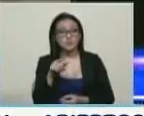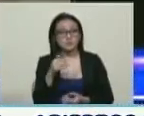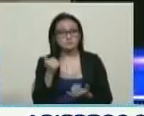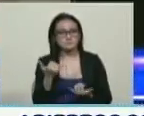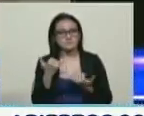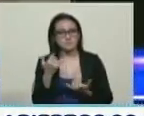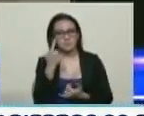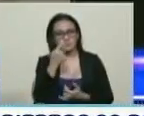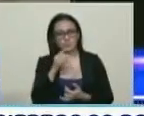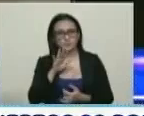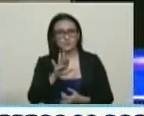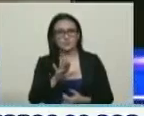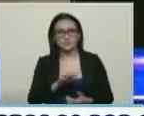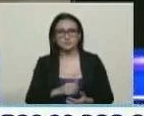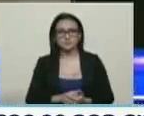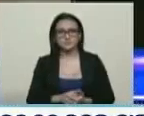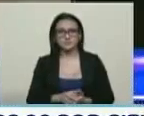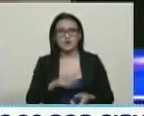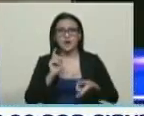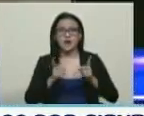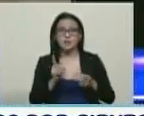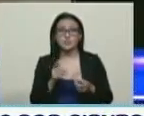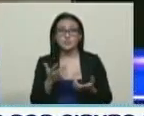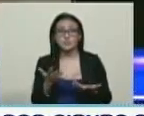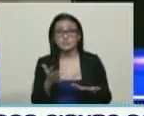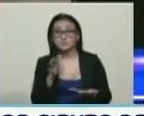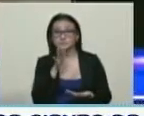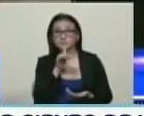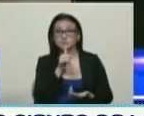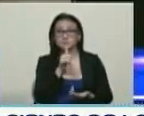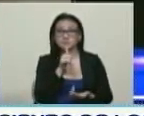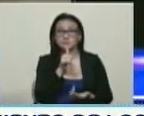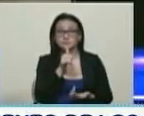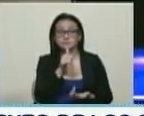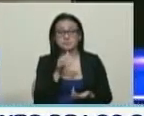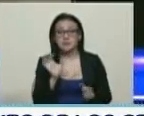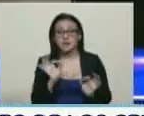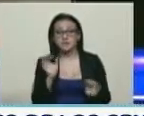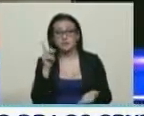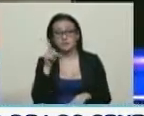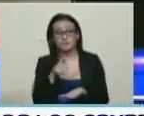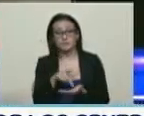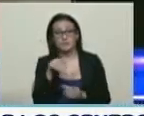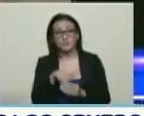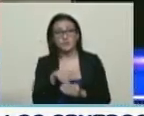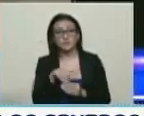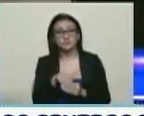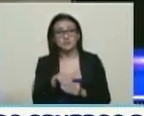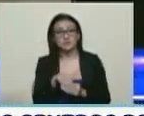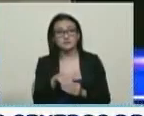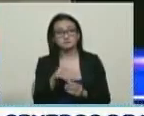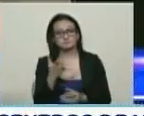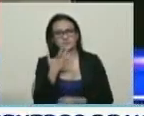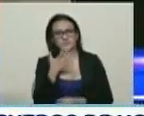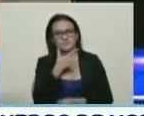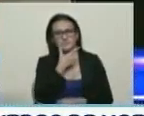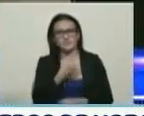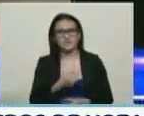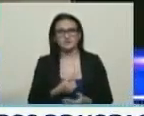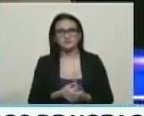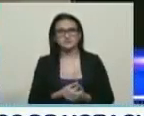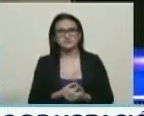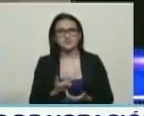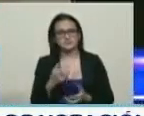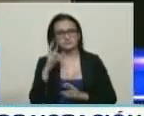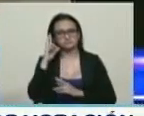protagonista. Aquellos que aún todavía no han ido a votar, bueno, el evento es sumamente sencillo. Queremos